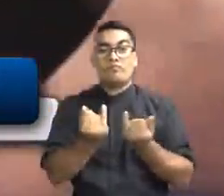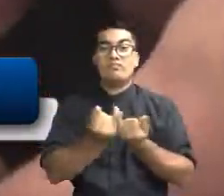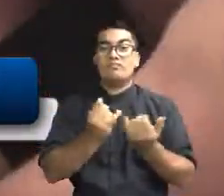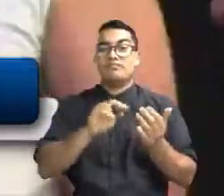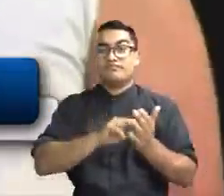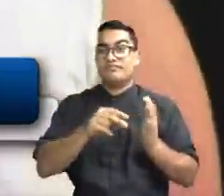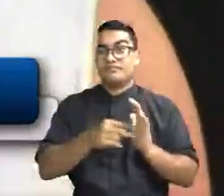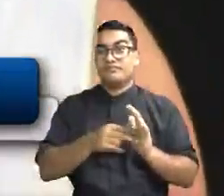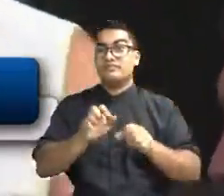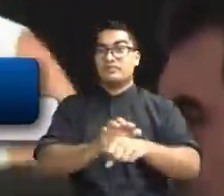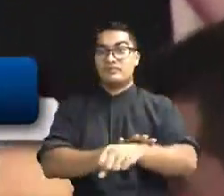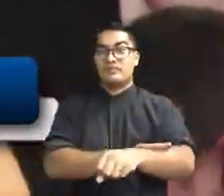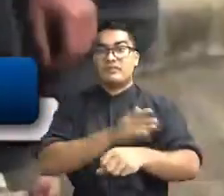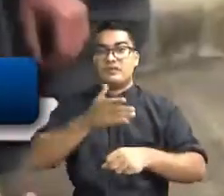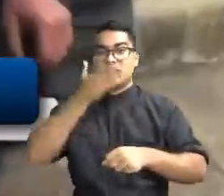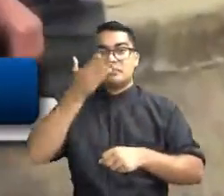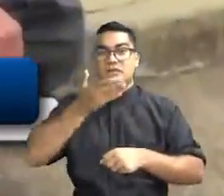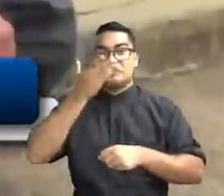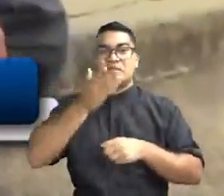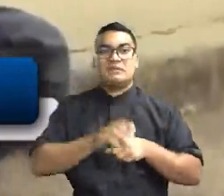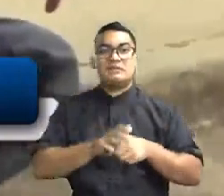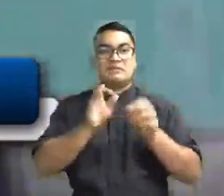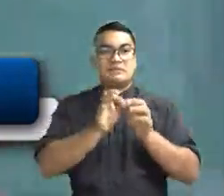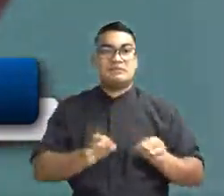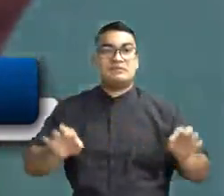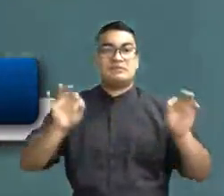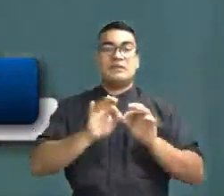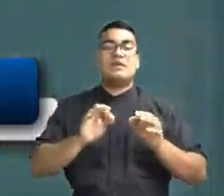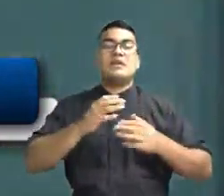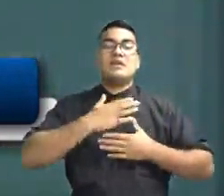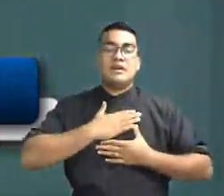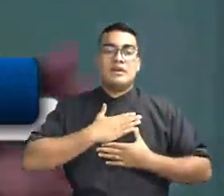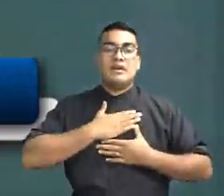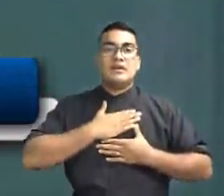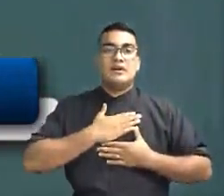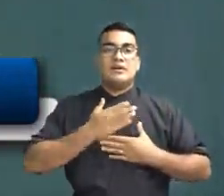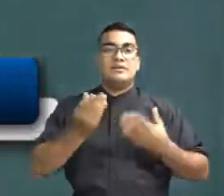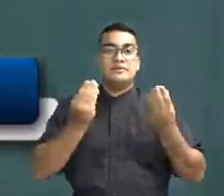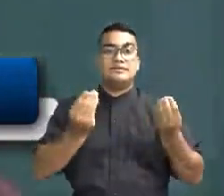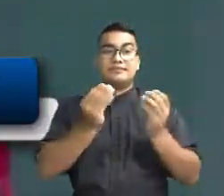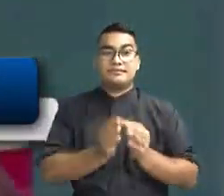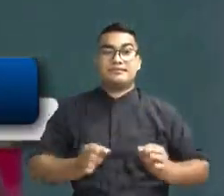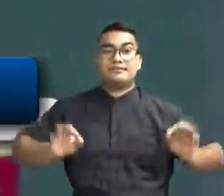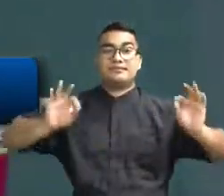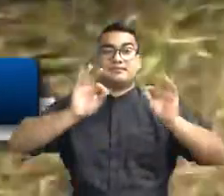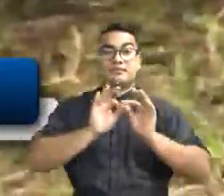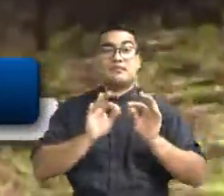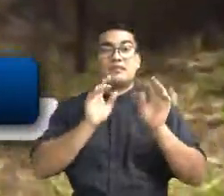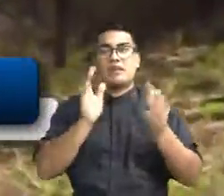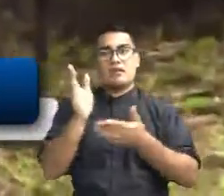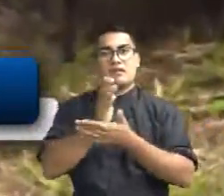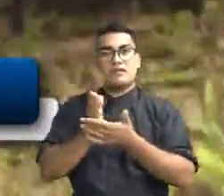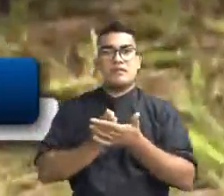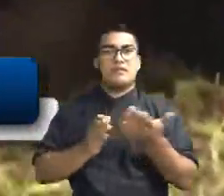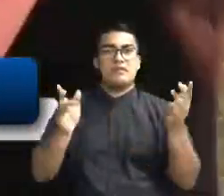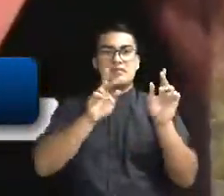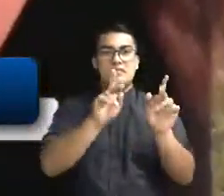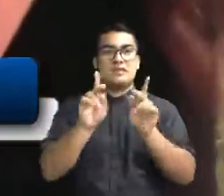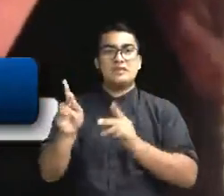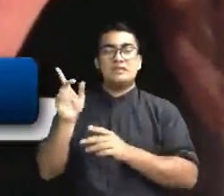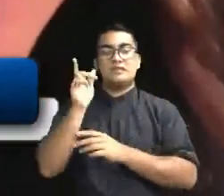síntomas son respiratorios, el principal es el cansancio. También hay síntomas para dormir. ¿Estas